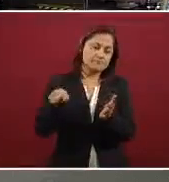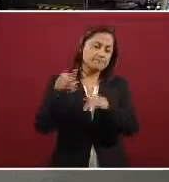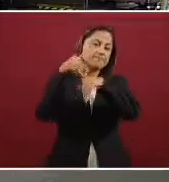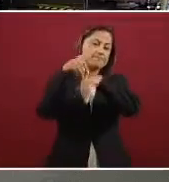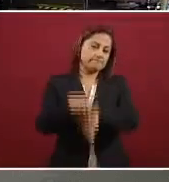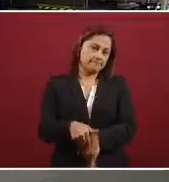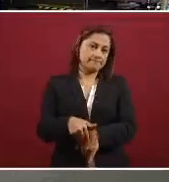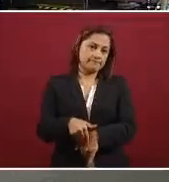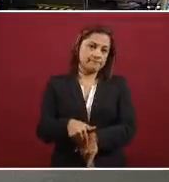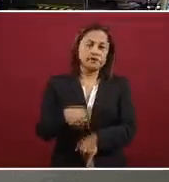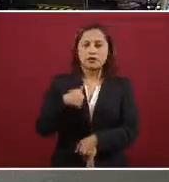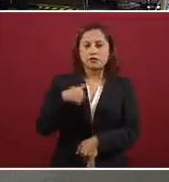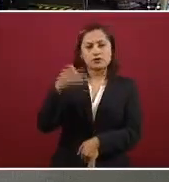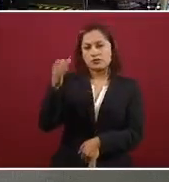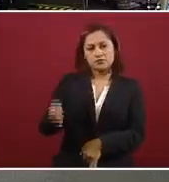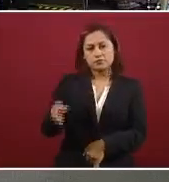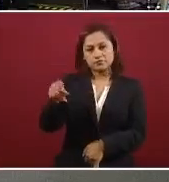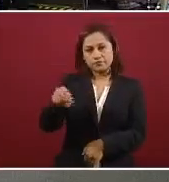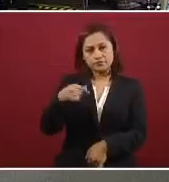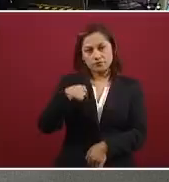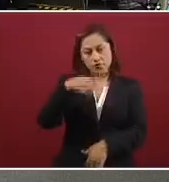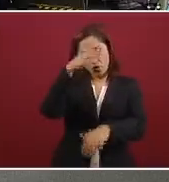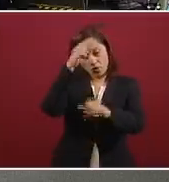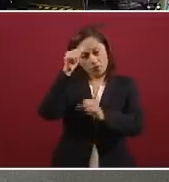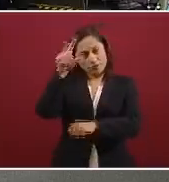No estoy de acuerdo. No.